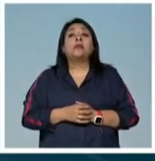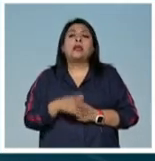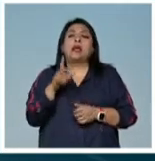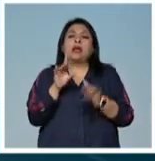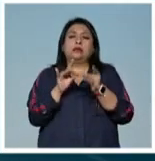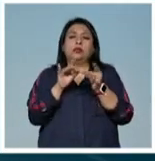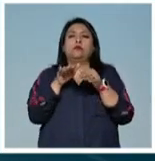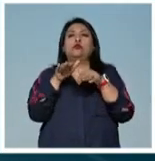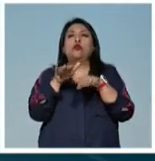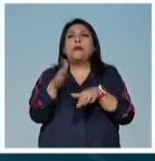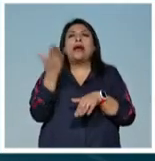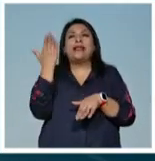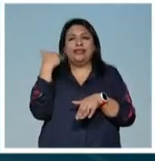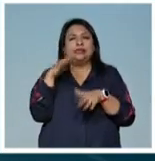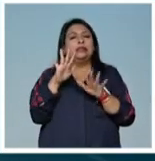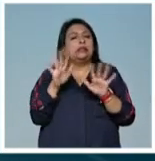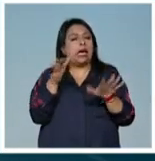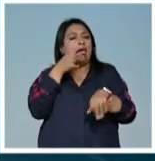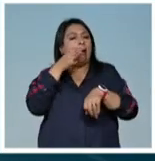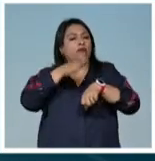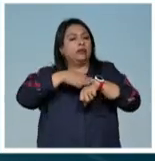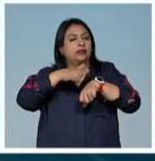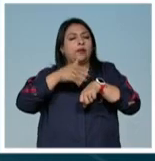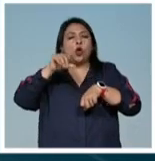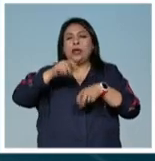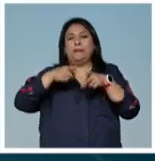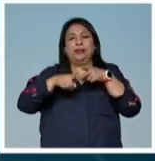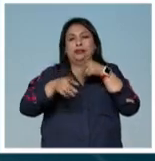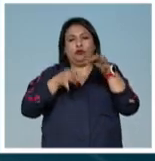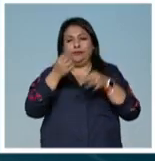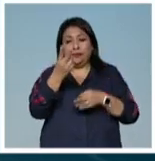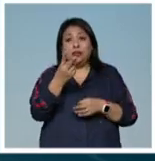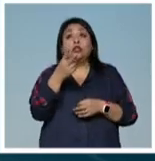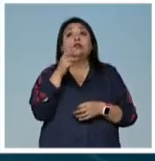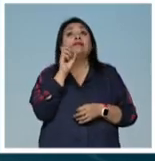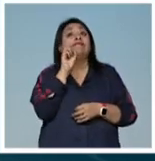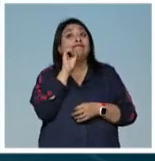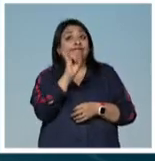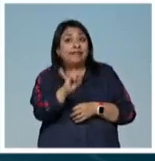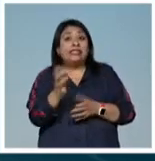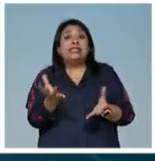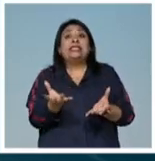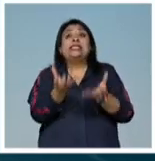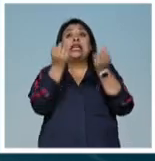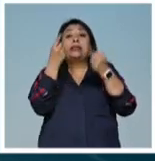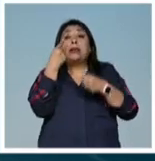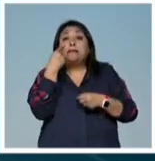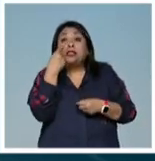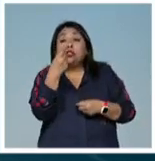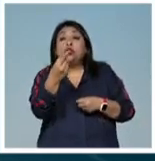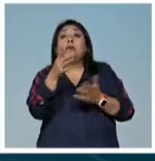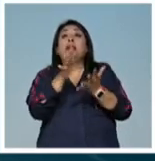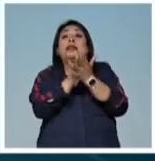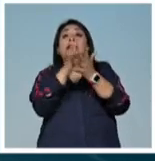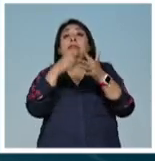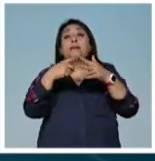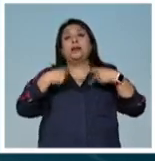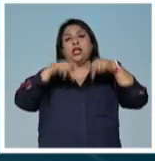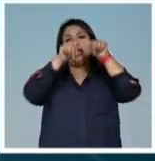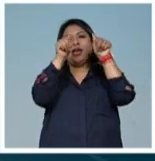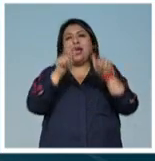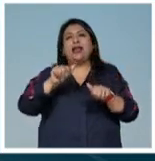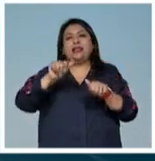Platicamos ahora de algo que ya les habíamos anticipado al inicio de este espacio informativo. Así es, Rafa, rescatan la mirada y presencia de artistas